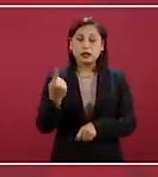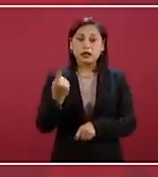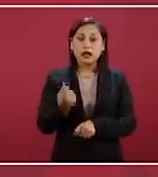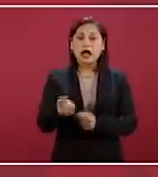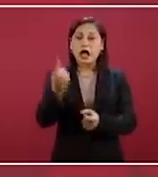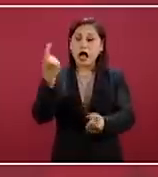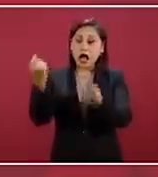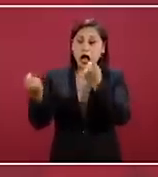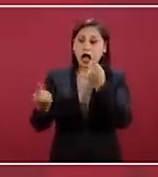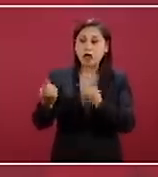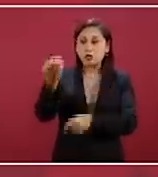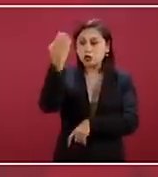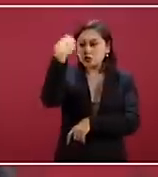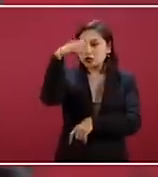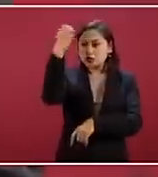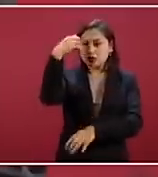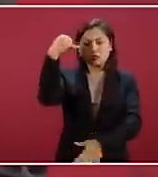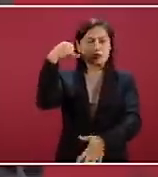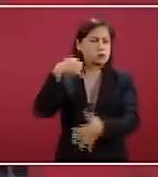experiencia,